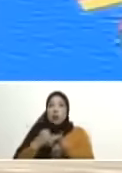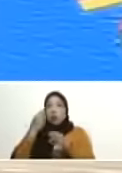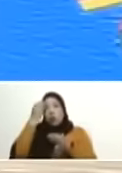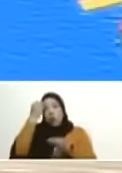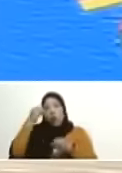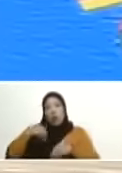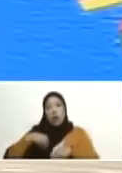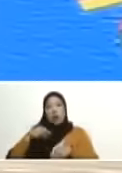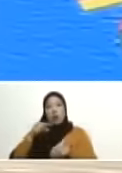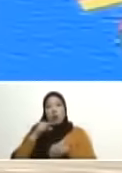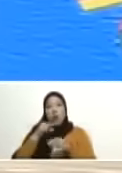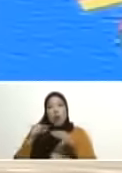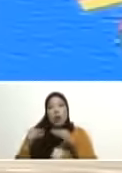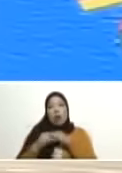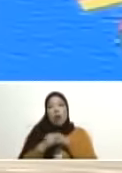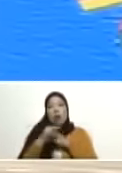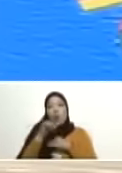Ginebra,